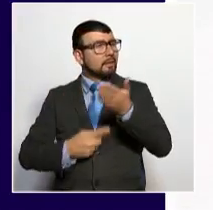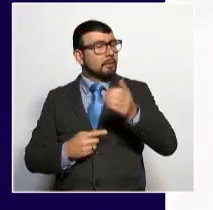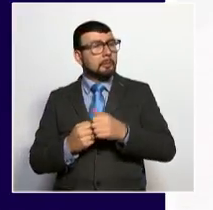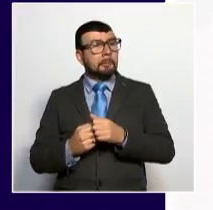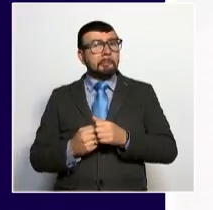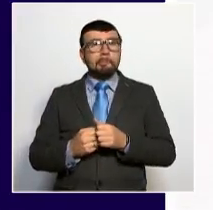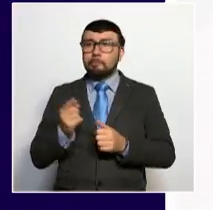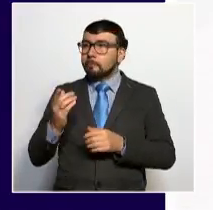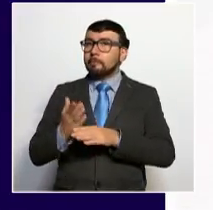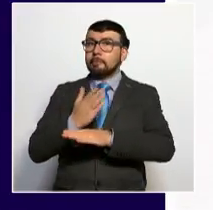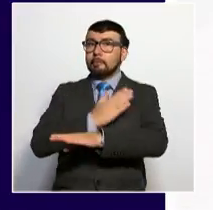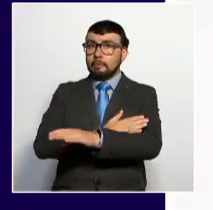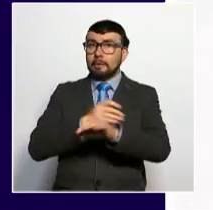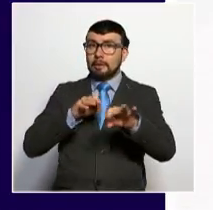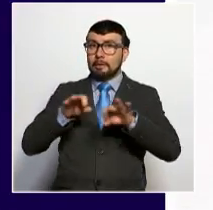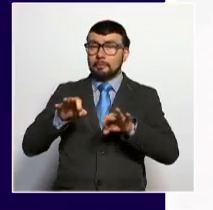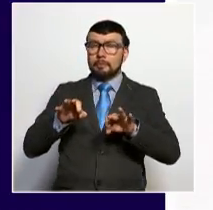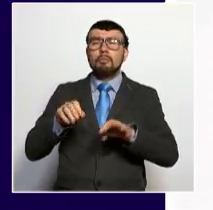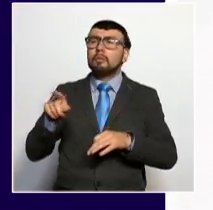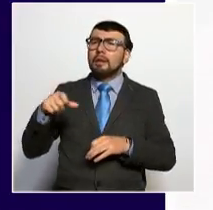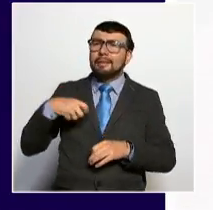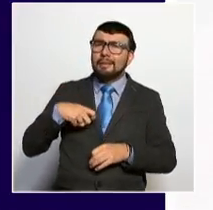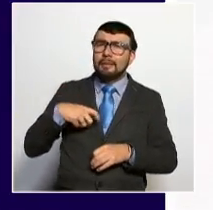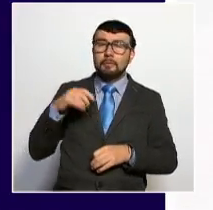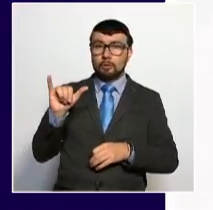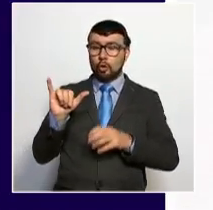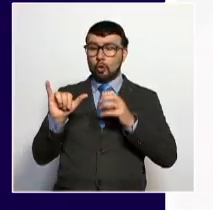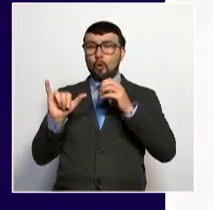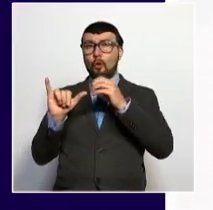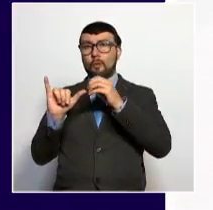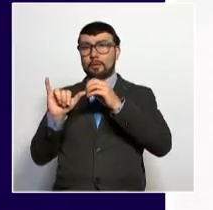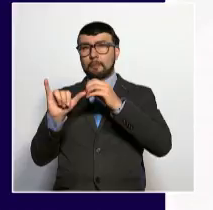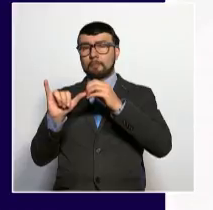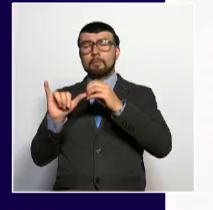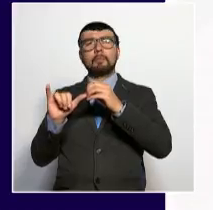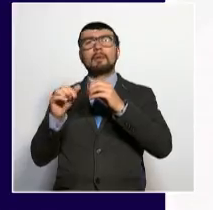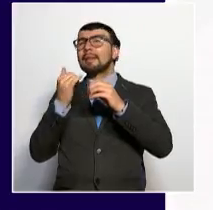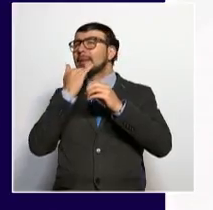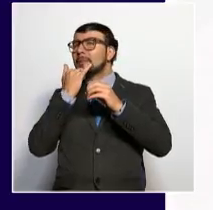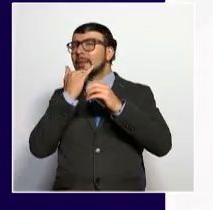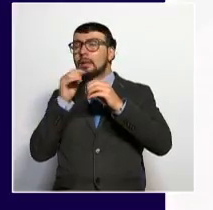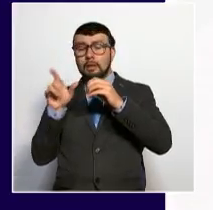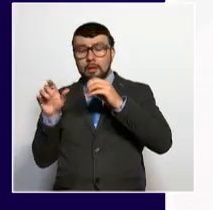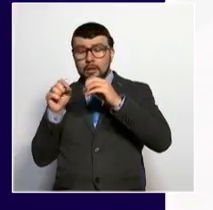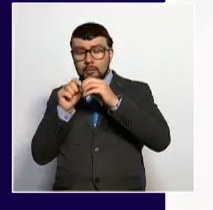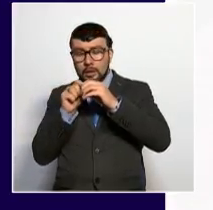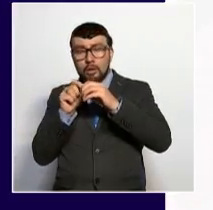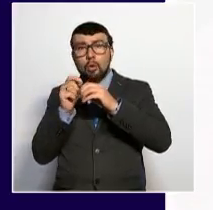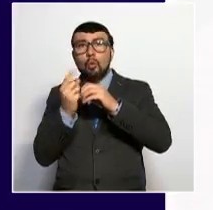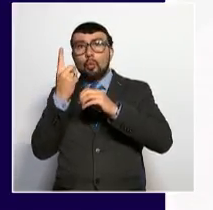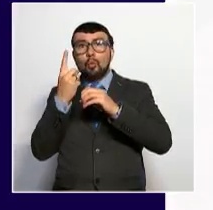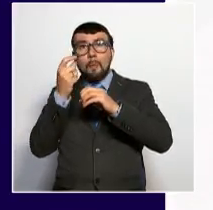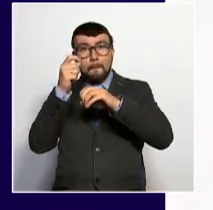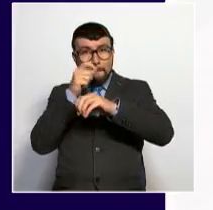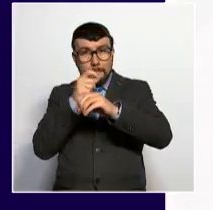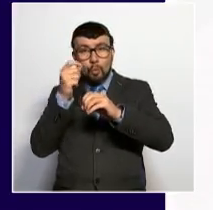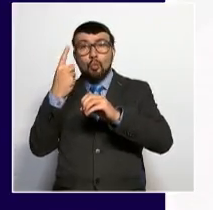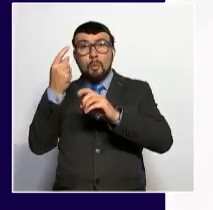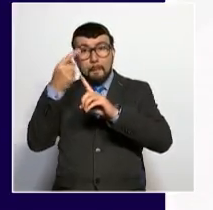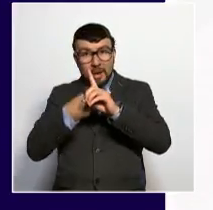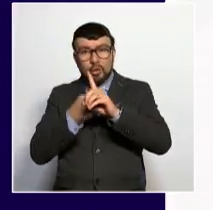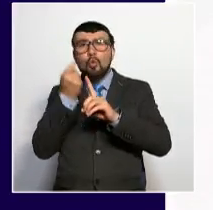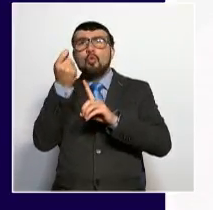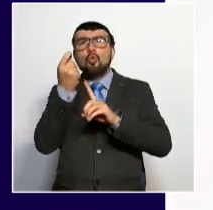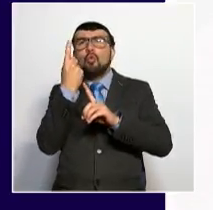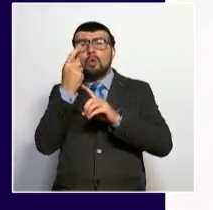mencionaba inicialmente, tenemos aquí el ovario y se nos va a desarrollar un folículo al mes, ¿cierto? Un folículo que va